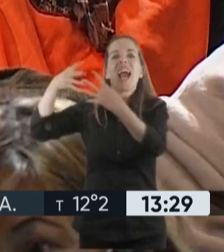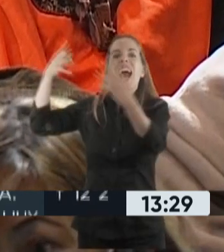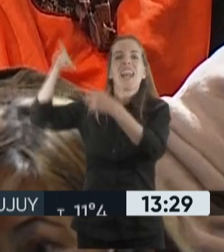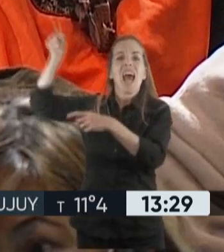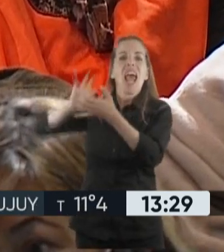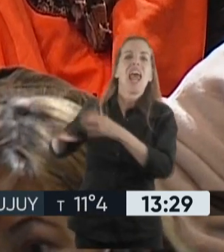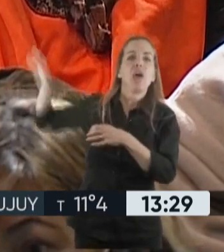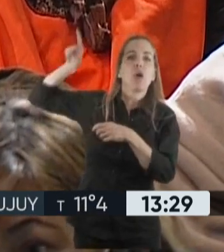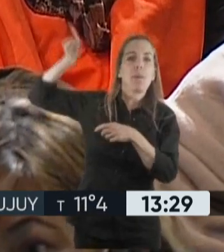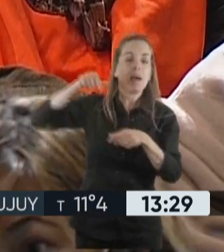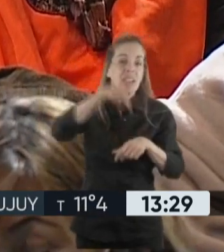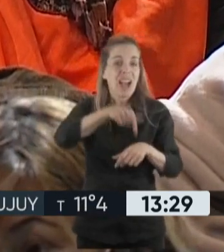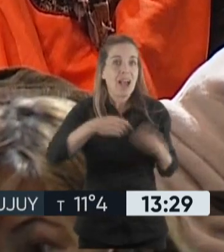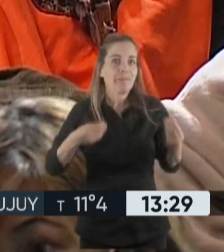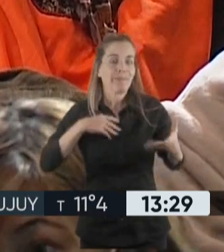platos rotos.